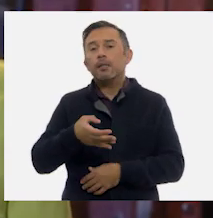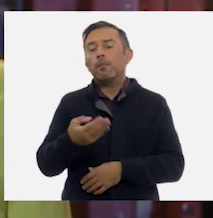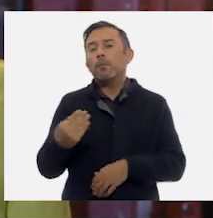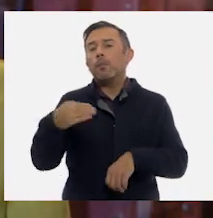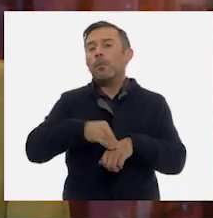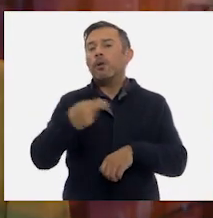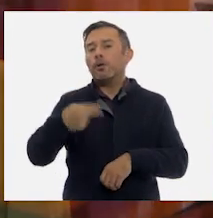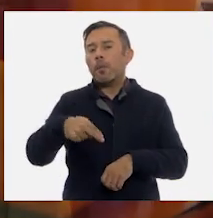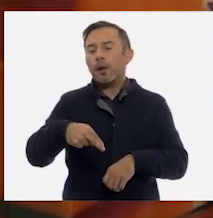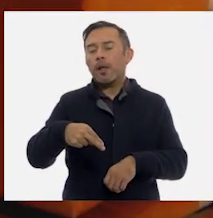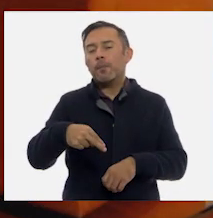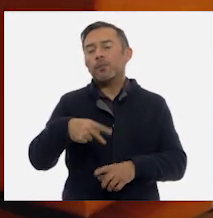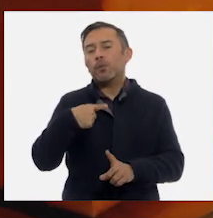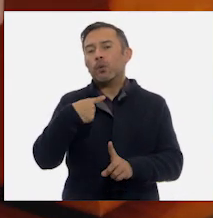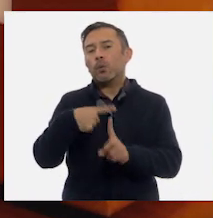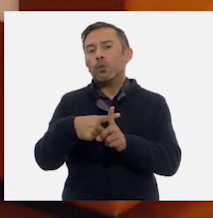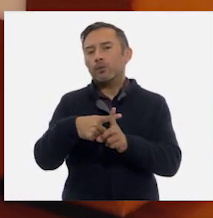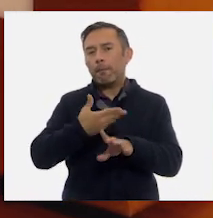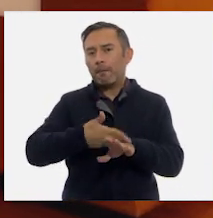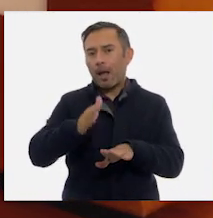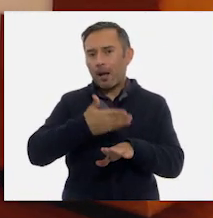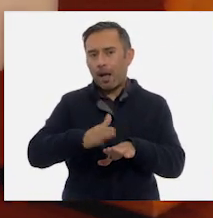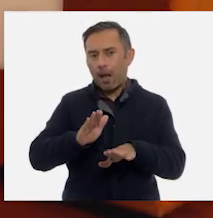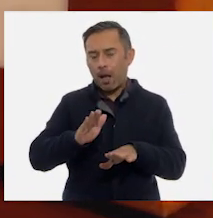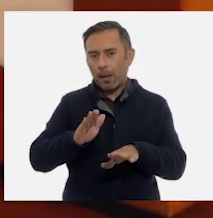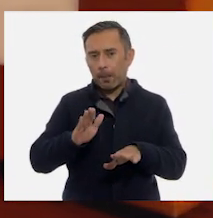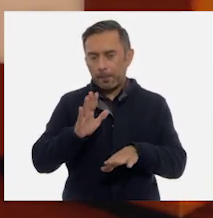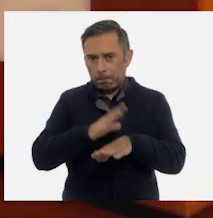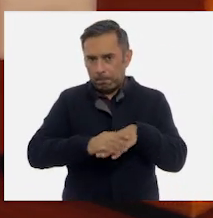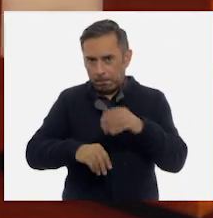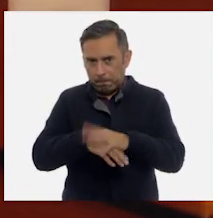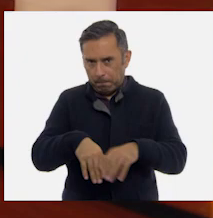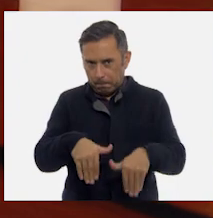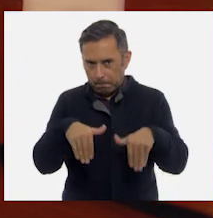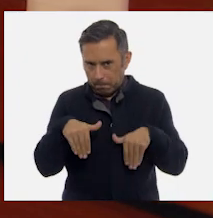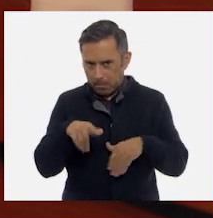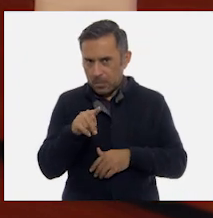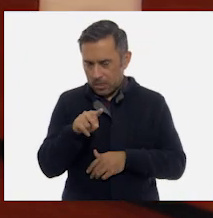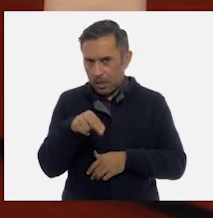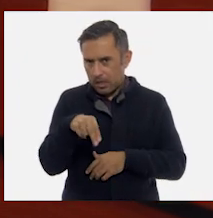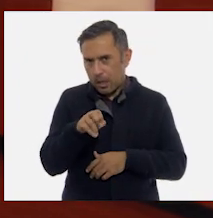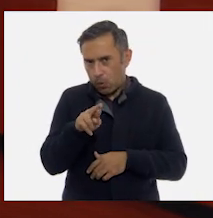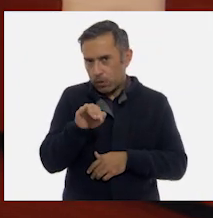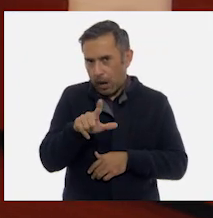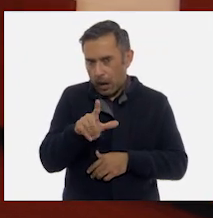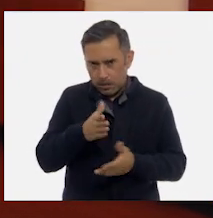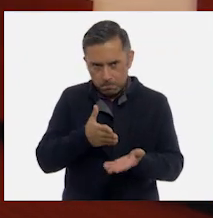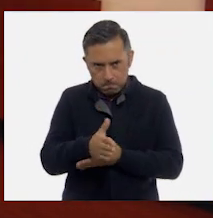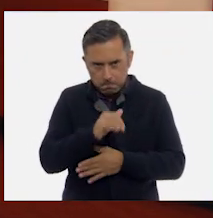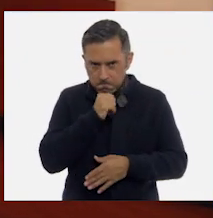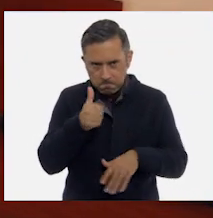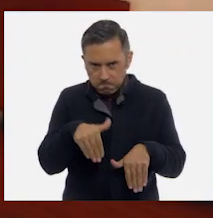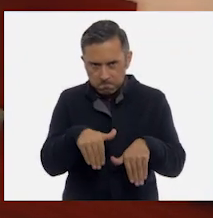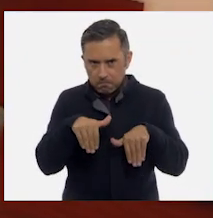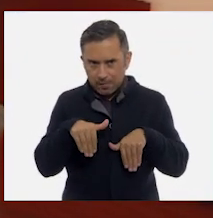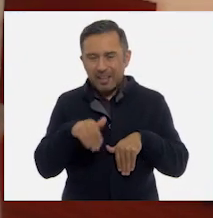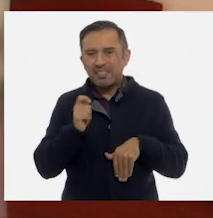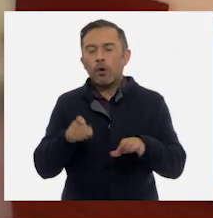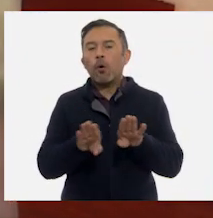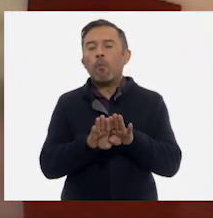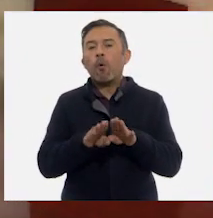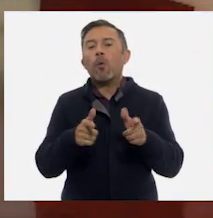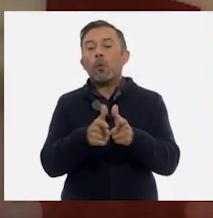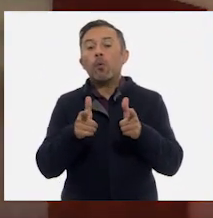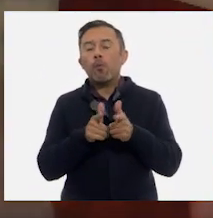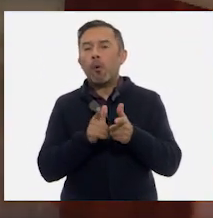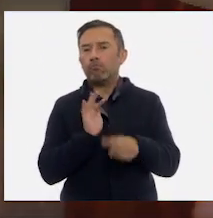Blanca Neutral. En realidad era un grupo afín al maderismo, pero